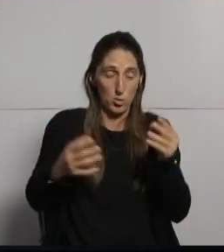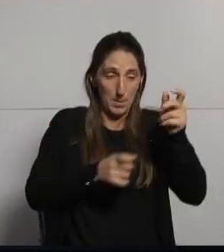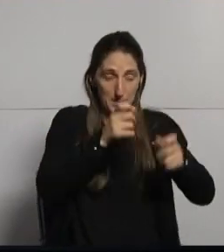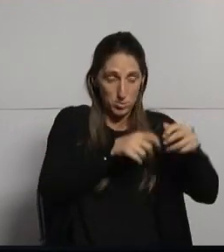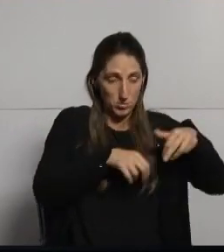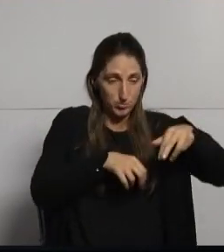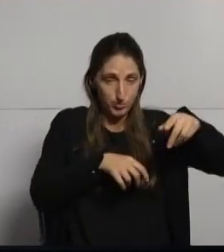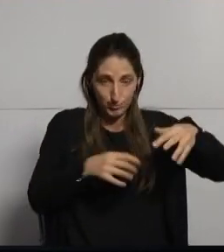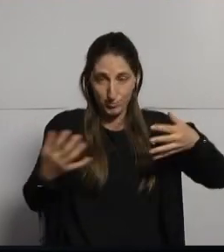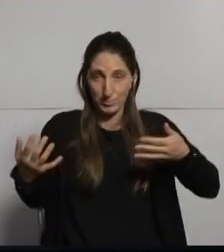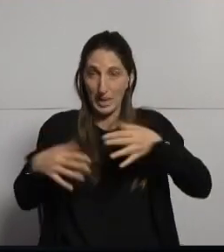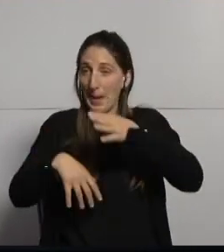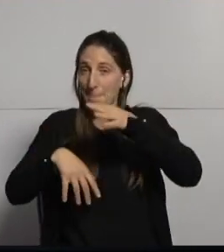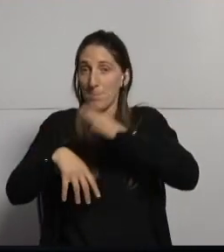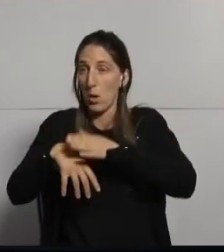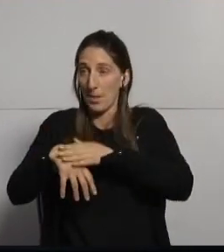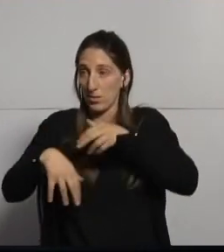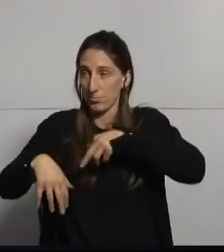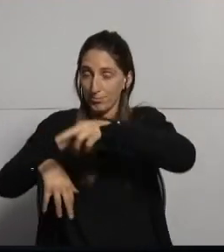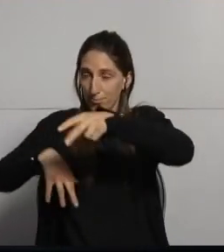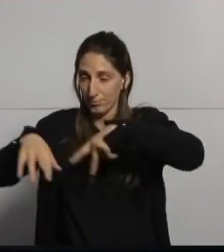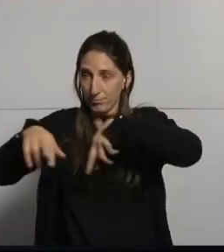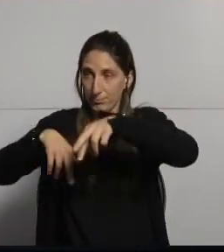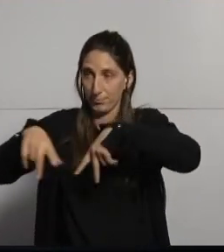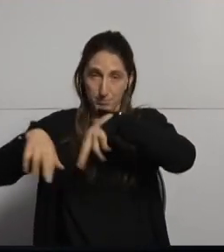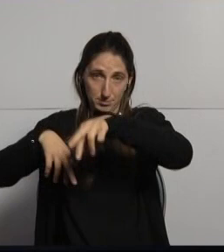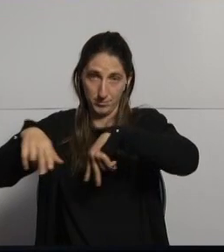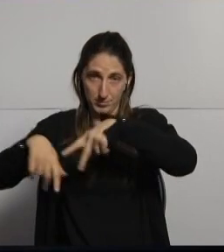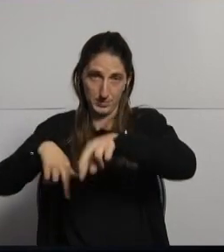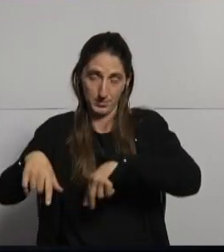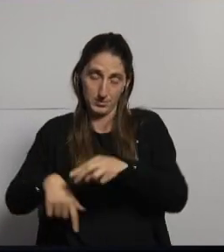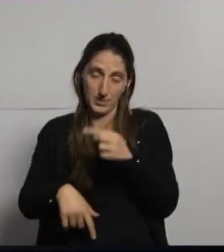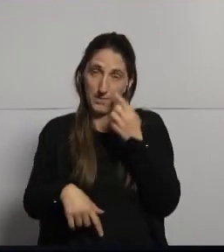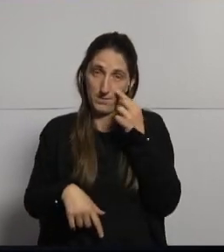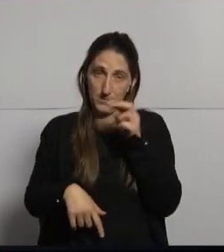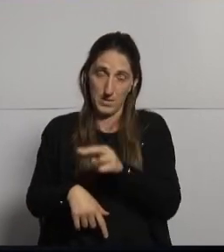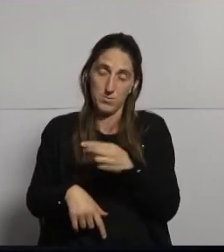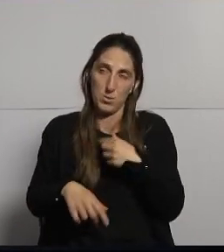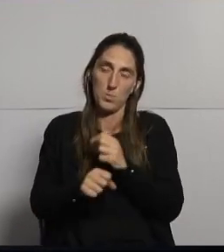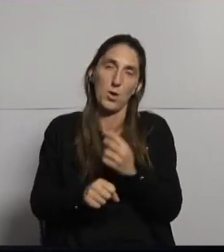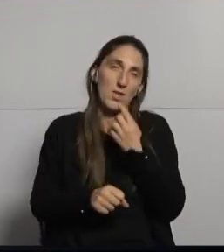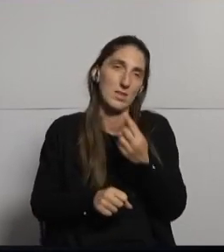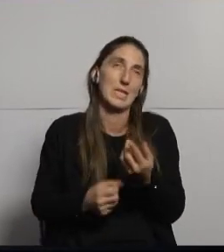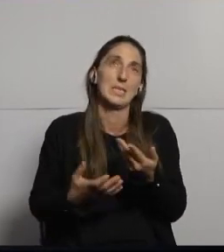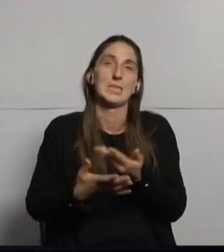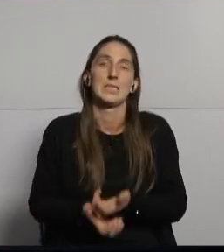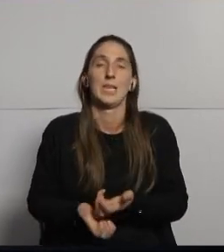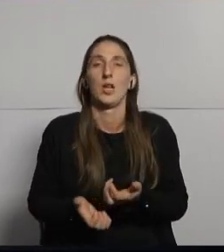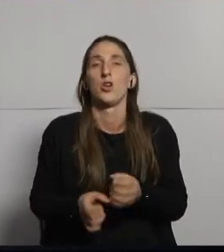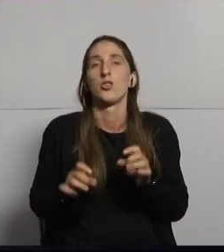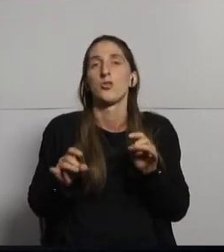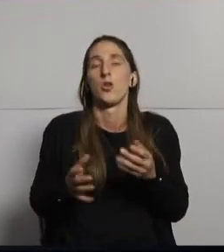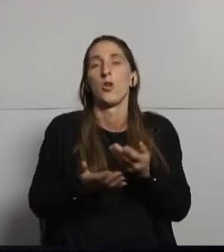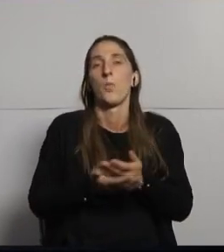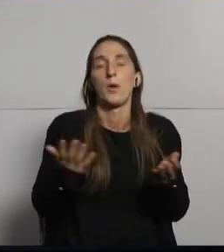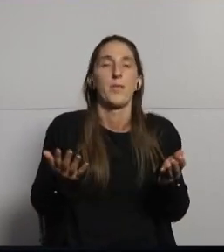personas que pasaron en cualquier dirección y todo. A su vez, yo podía decirle, por ejemplo, que quiero que solo me muestren